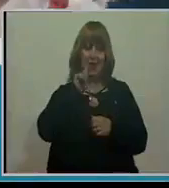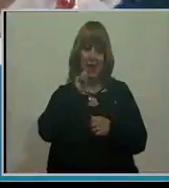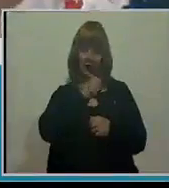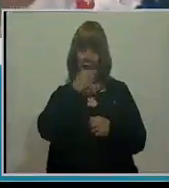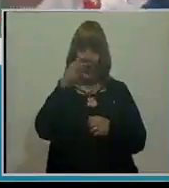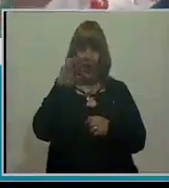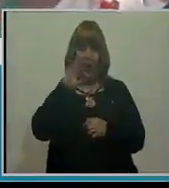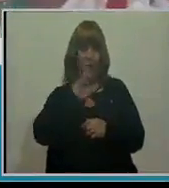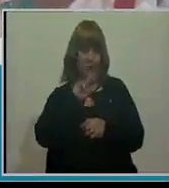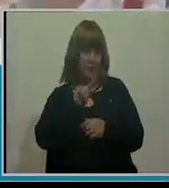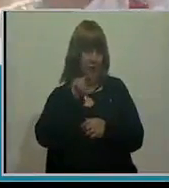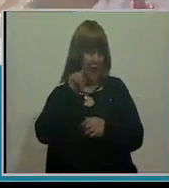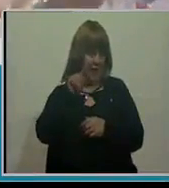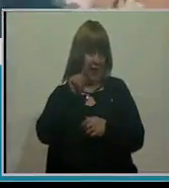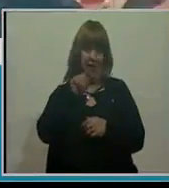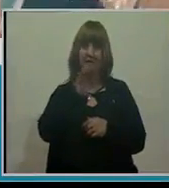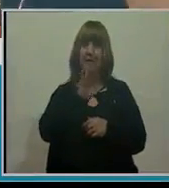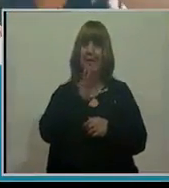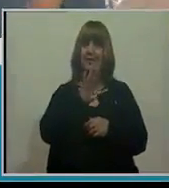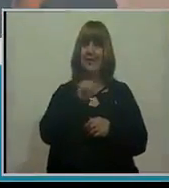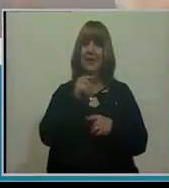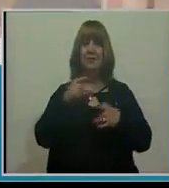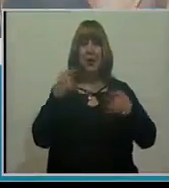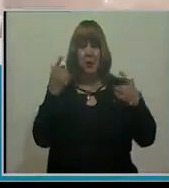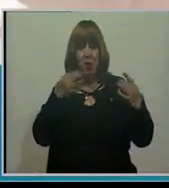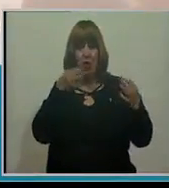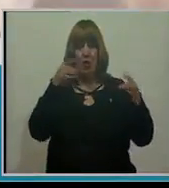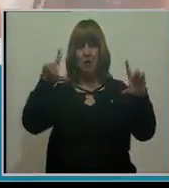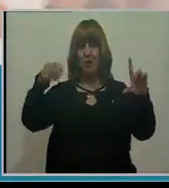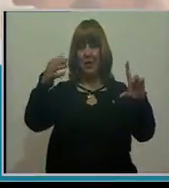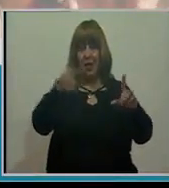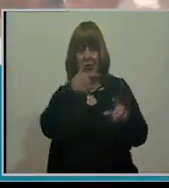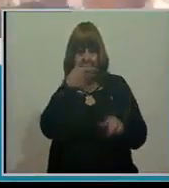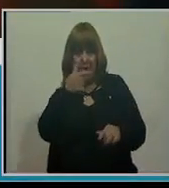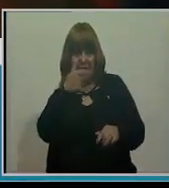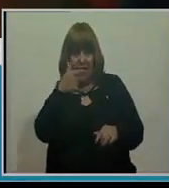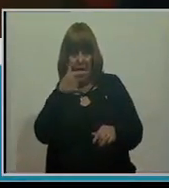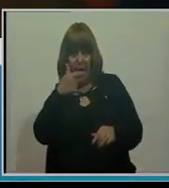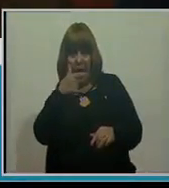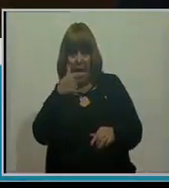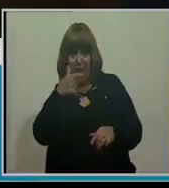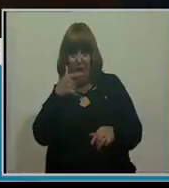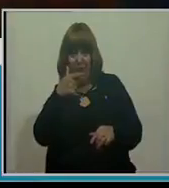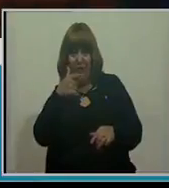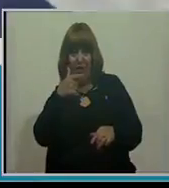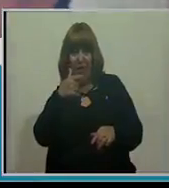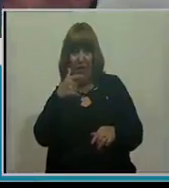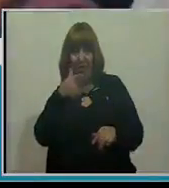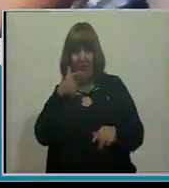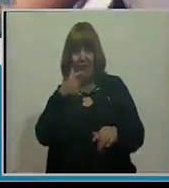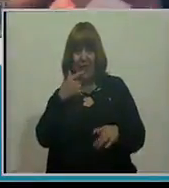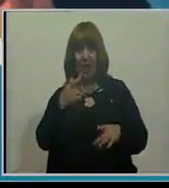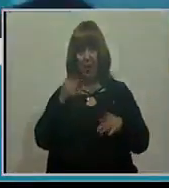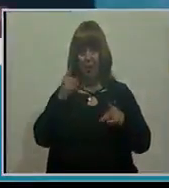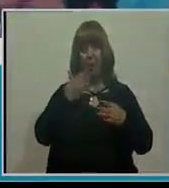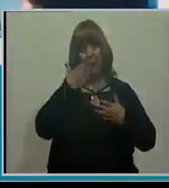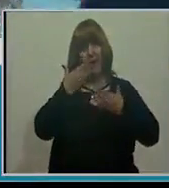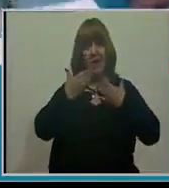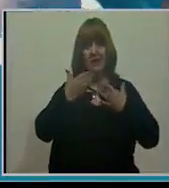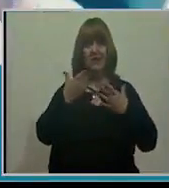Y acá está, este es el videoclip. ¿Videoclub? ¿Qué